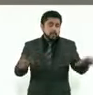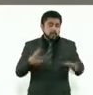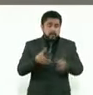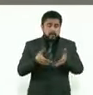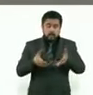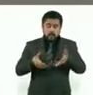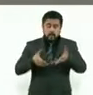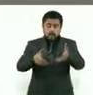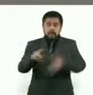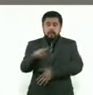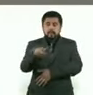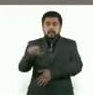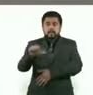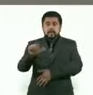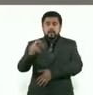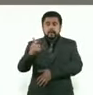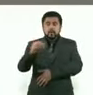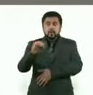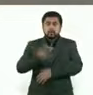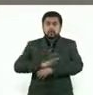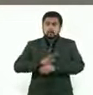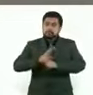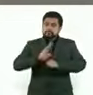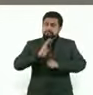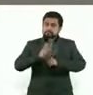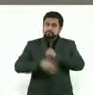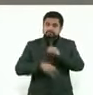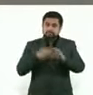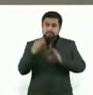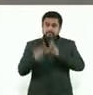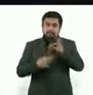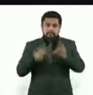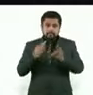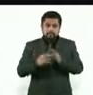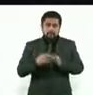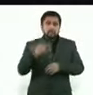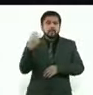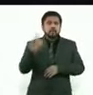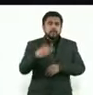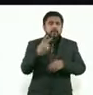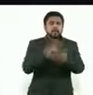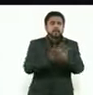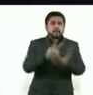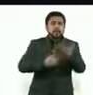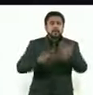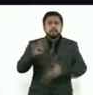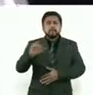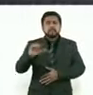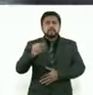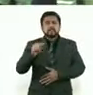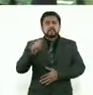y pues vamos en este programa que ahora llamamos El Bachetón en la Ciudad de México. Muchas gracias.